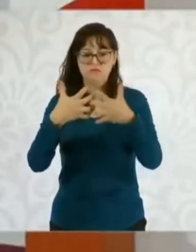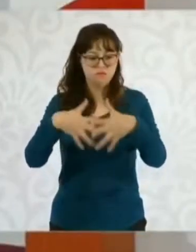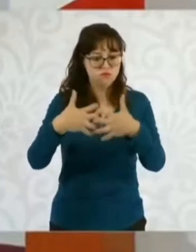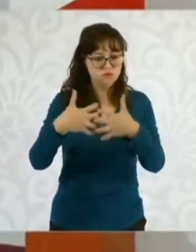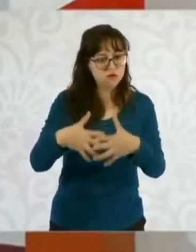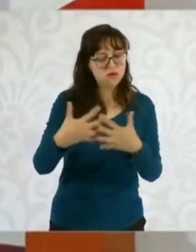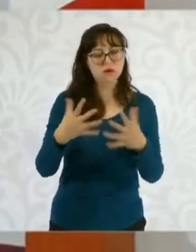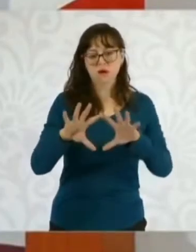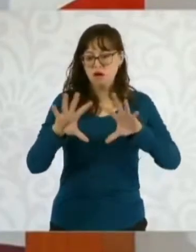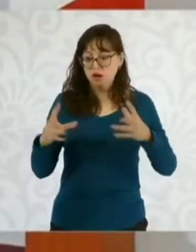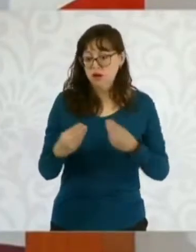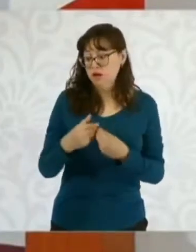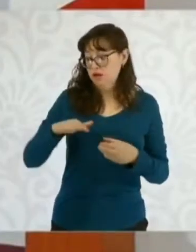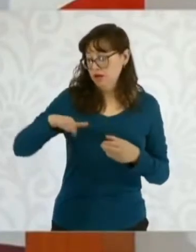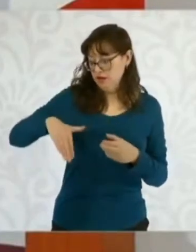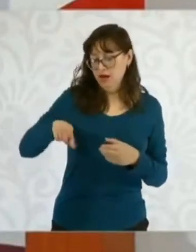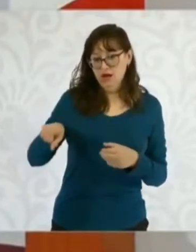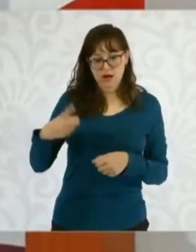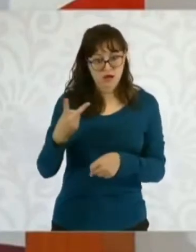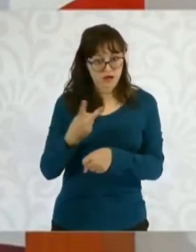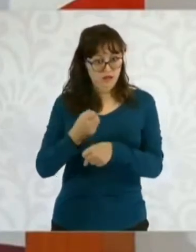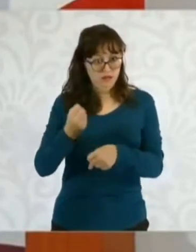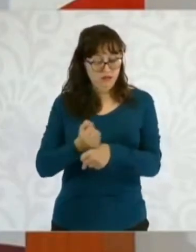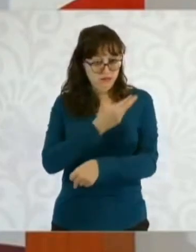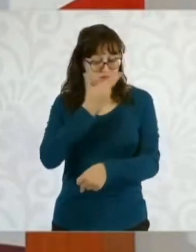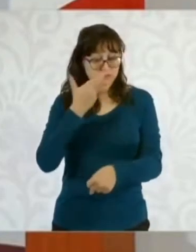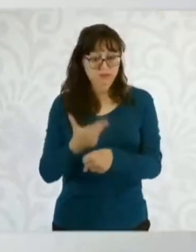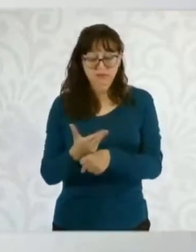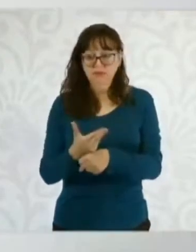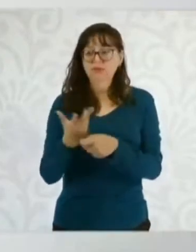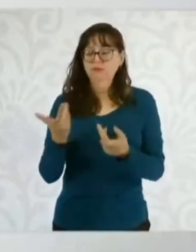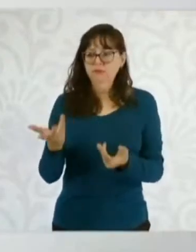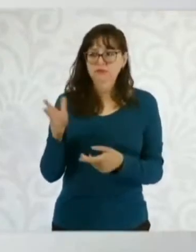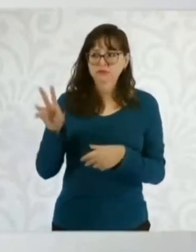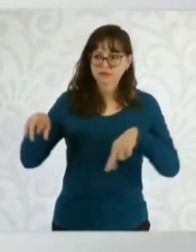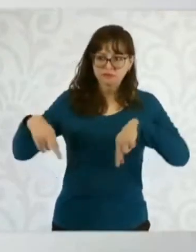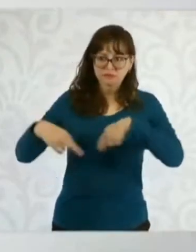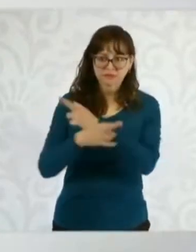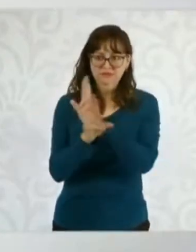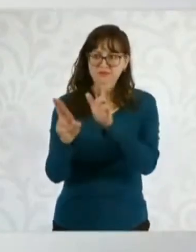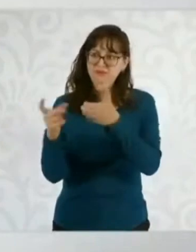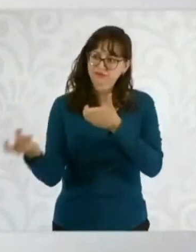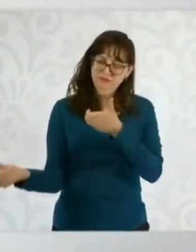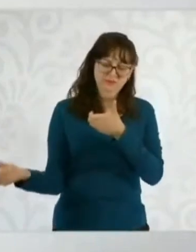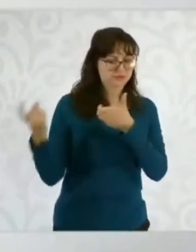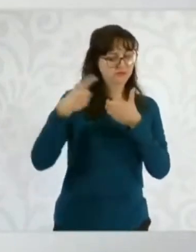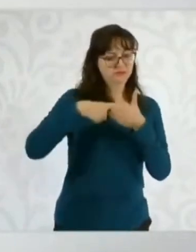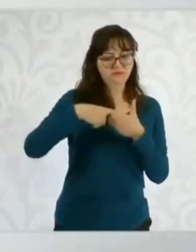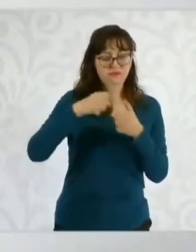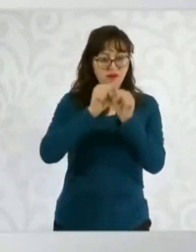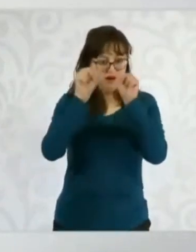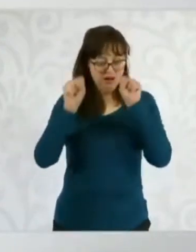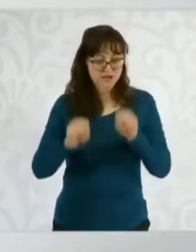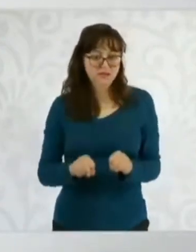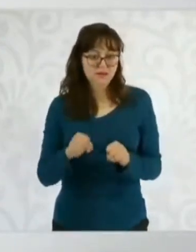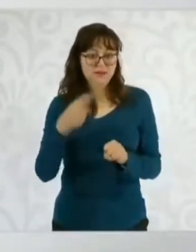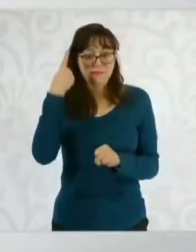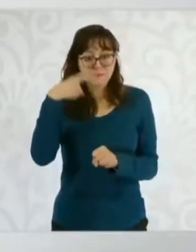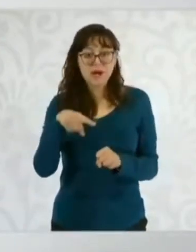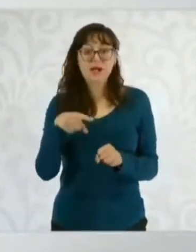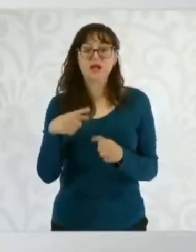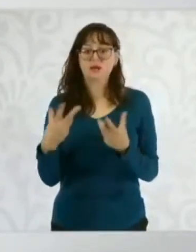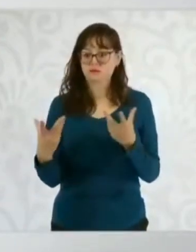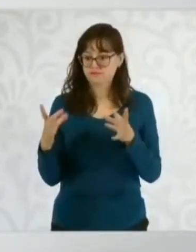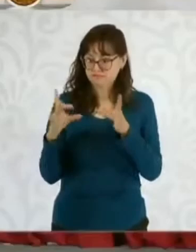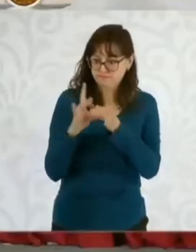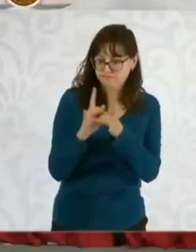ya ha comentado el subsecretario Clark, de traer a siglo XXI a los sistemas públicos de salud de nuestro país con el uso de